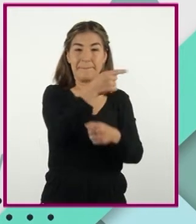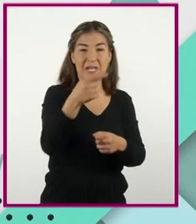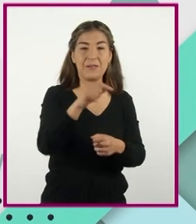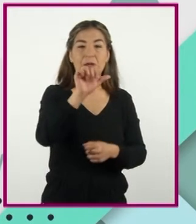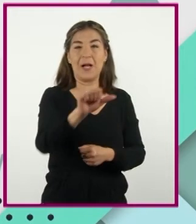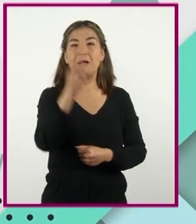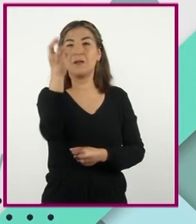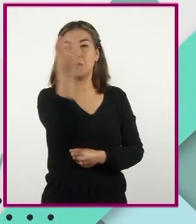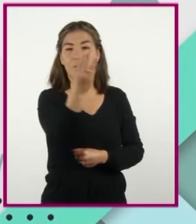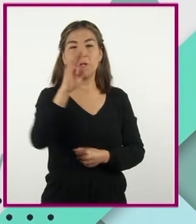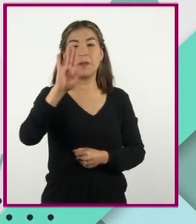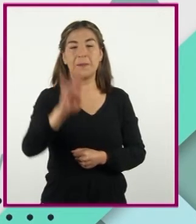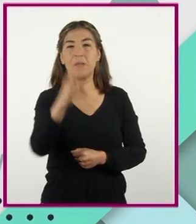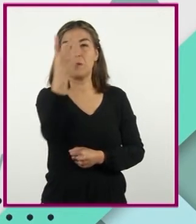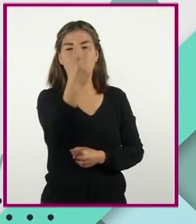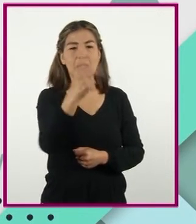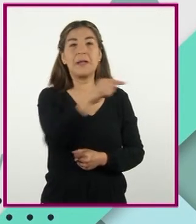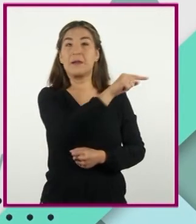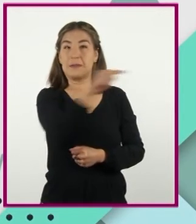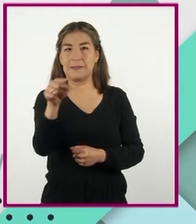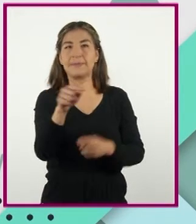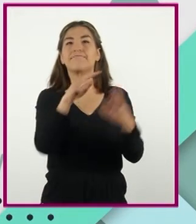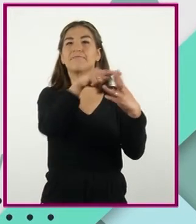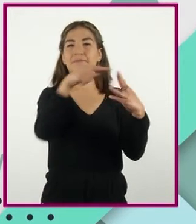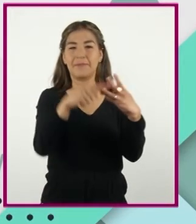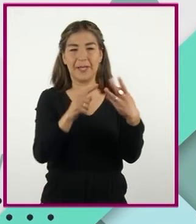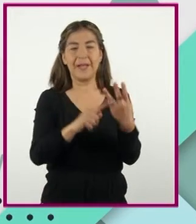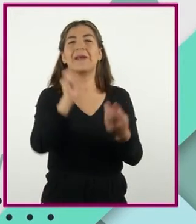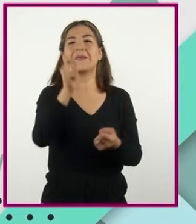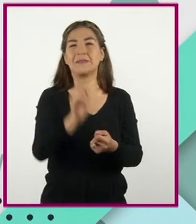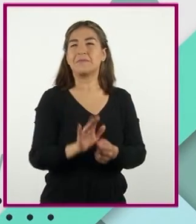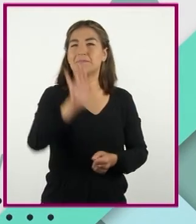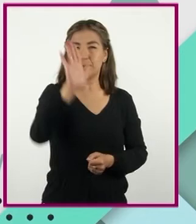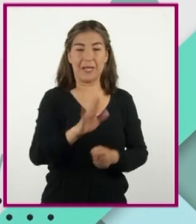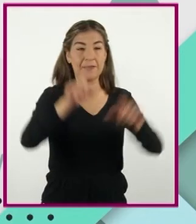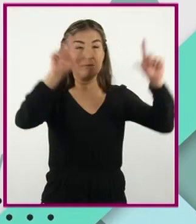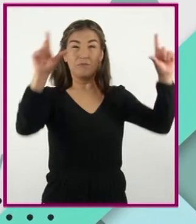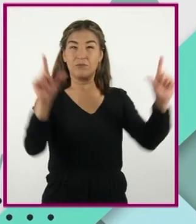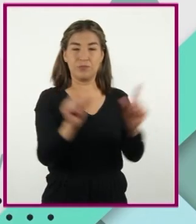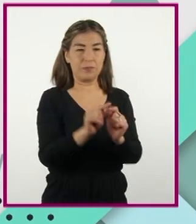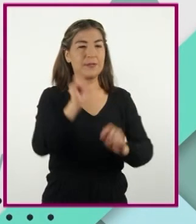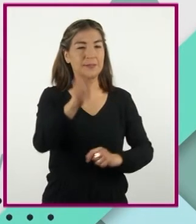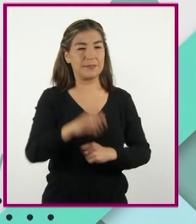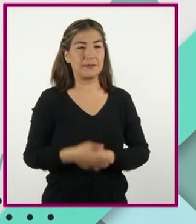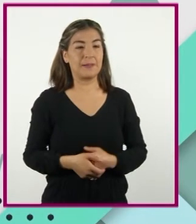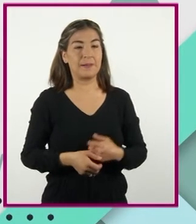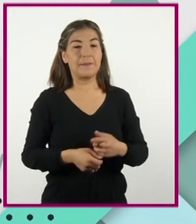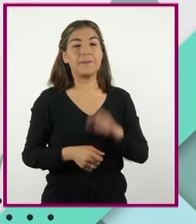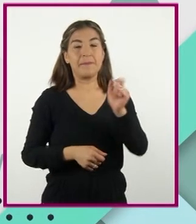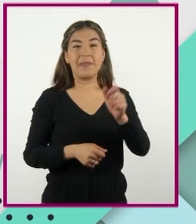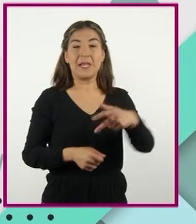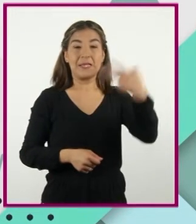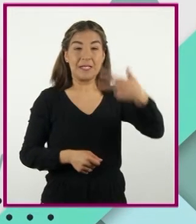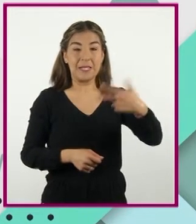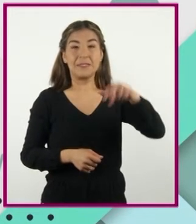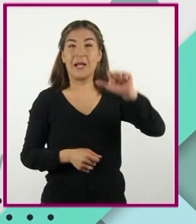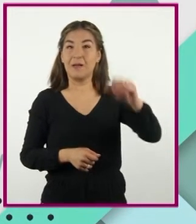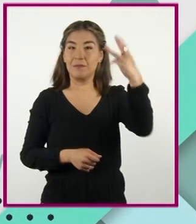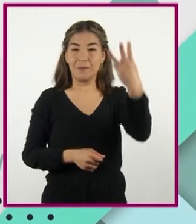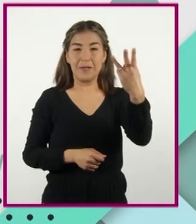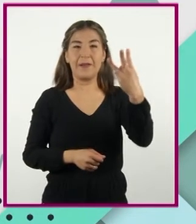al cuadrado son términos semejantes. Y al reducir es igual a 13a al cubo b al